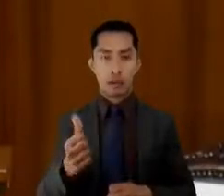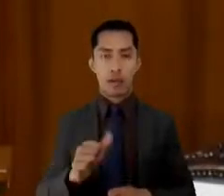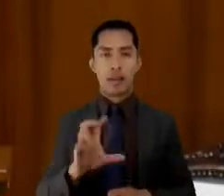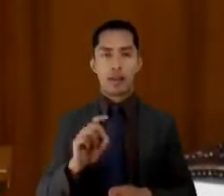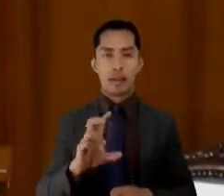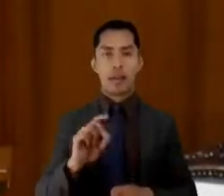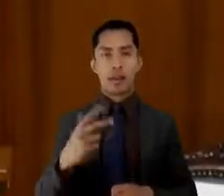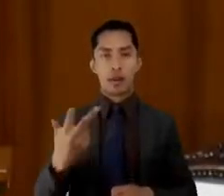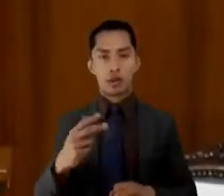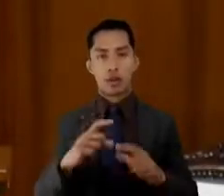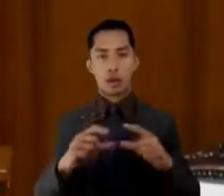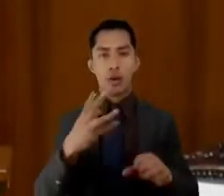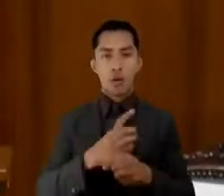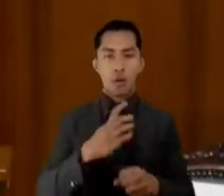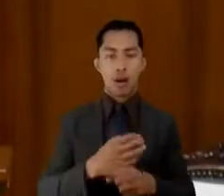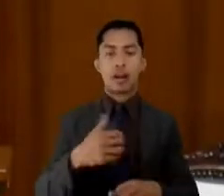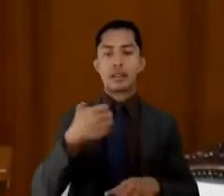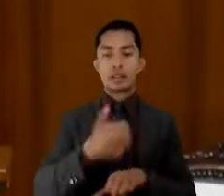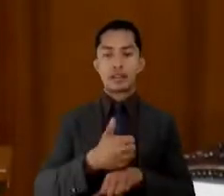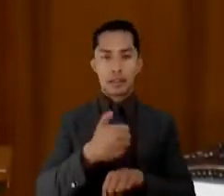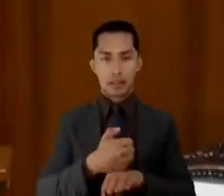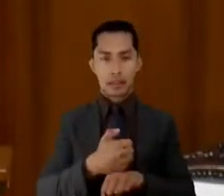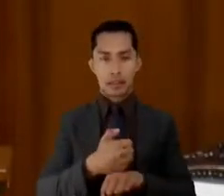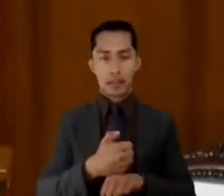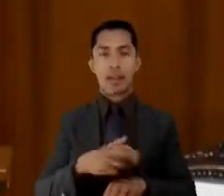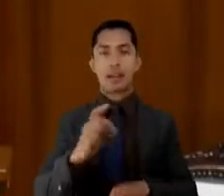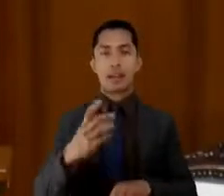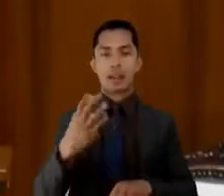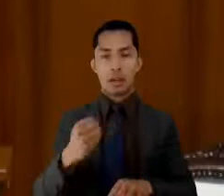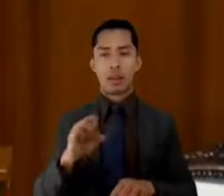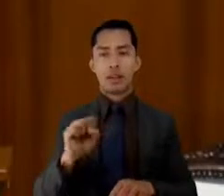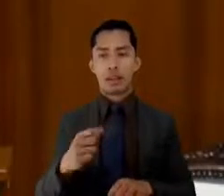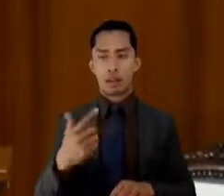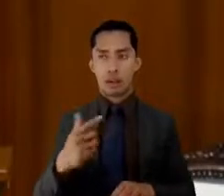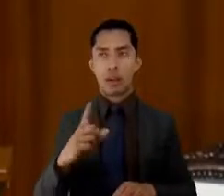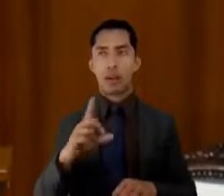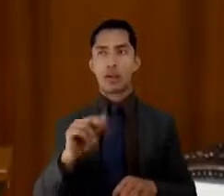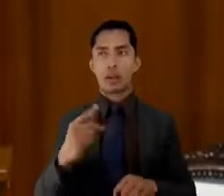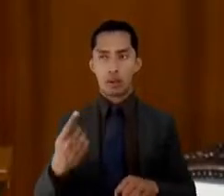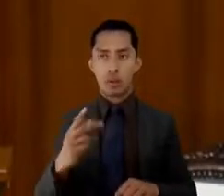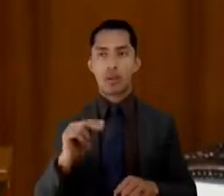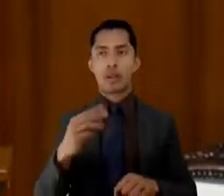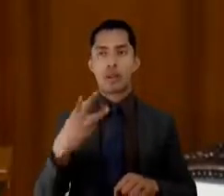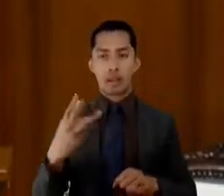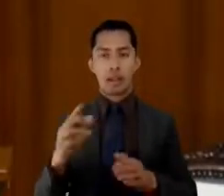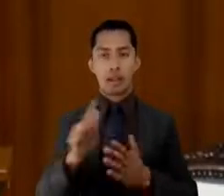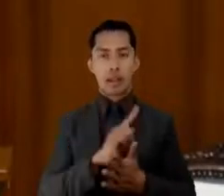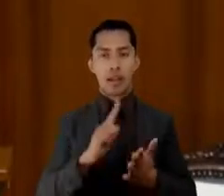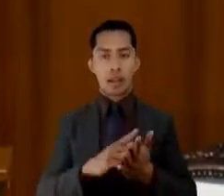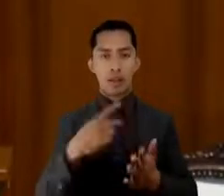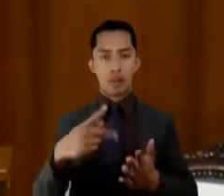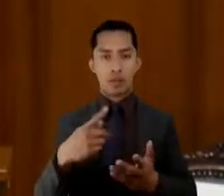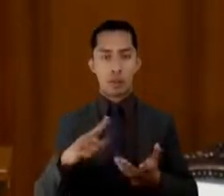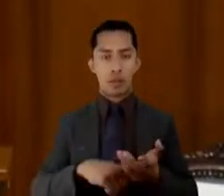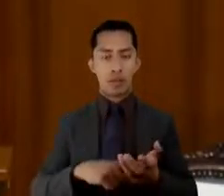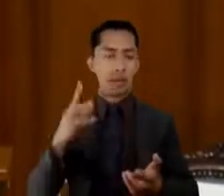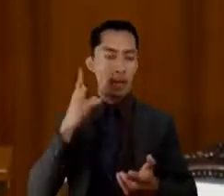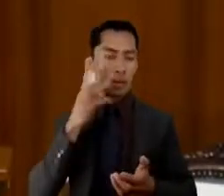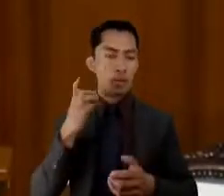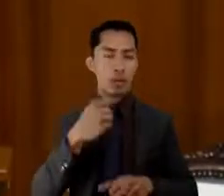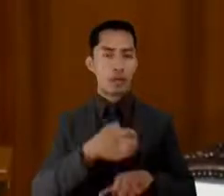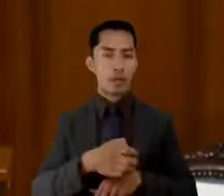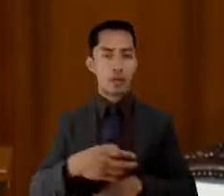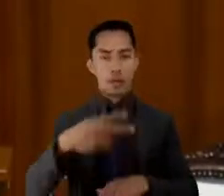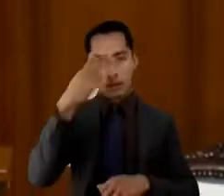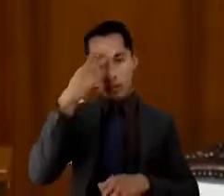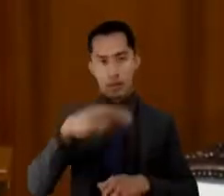11, 30, 38, fracción cuarta y sexta, 39, 78, 79, 81 y 83 de la Ley Orgánica del Poder Legislativo del Estado Libre y Soberano de